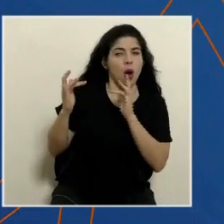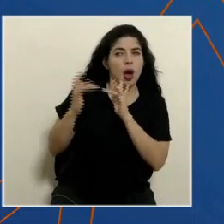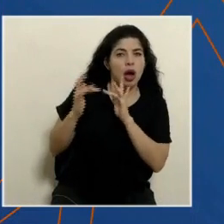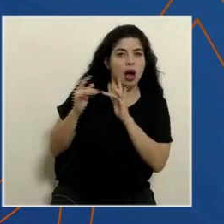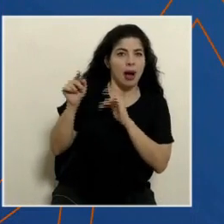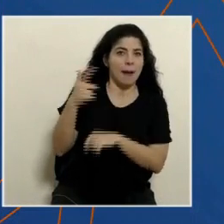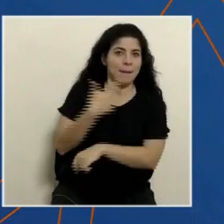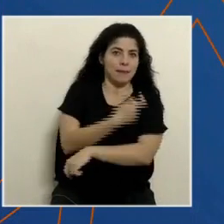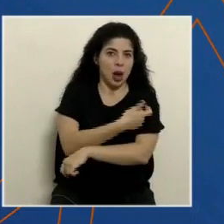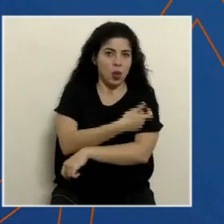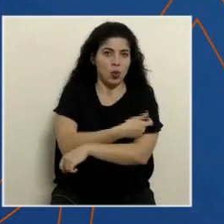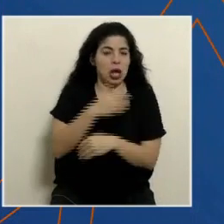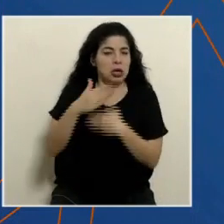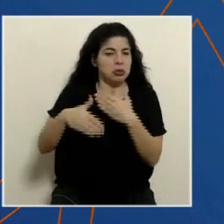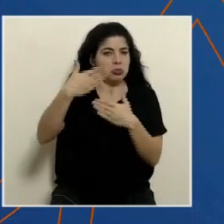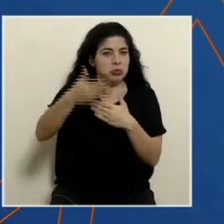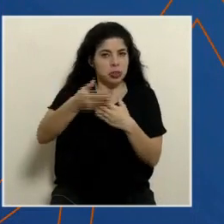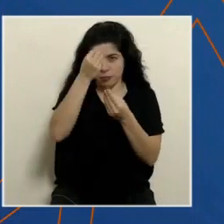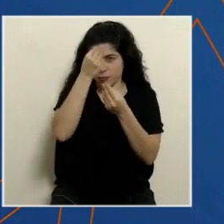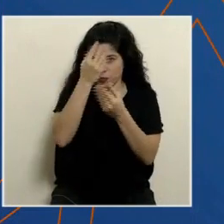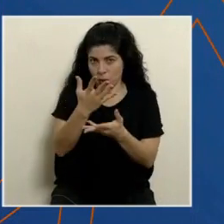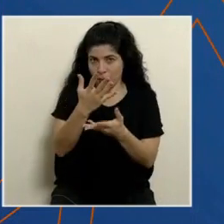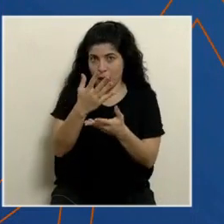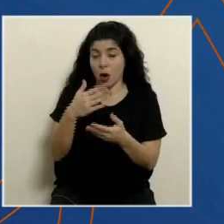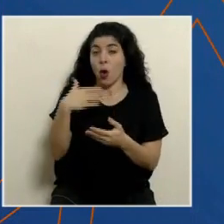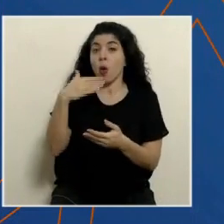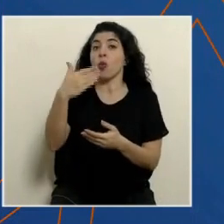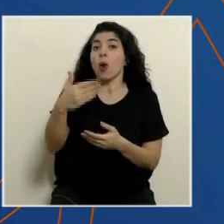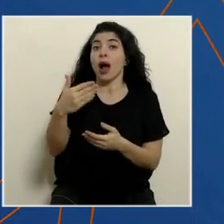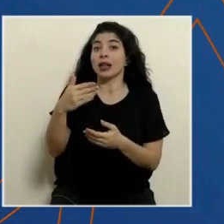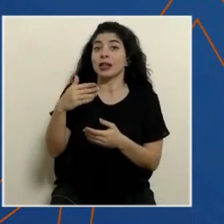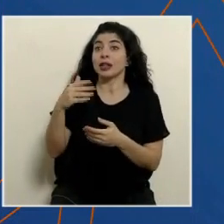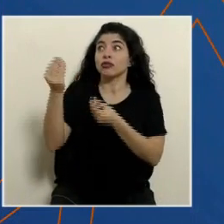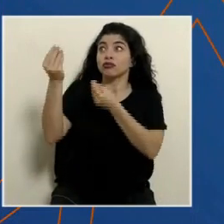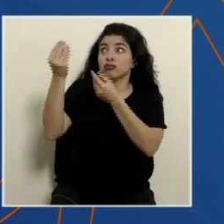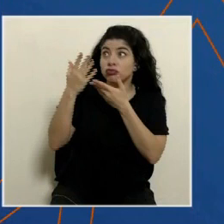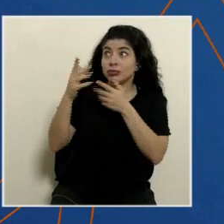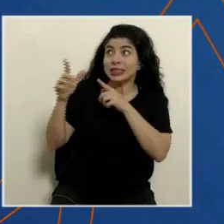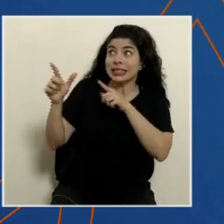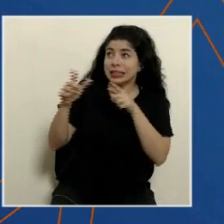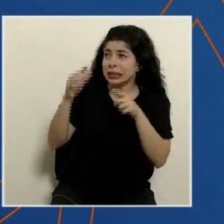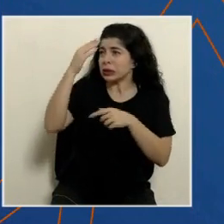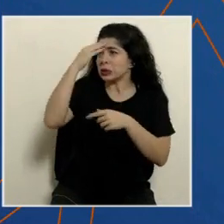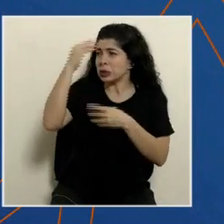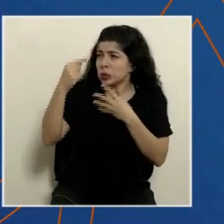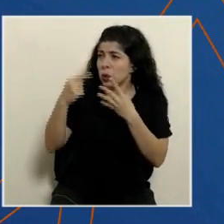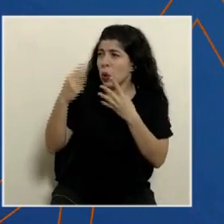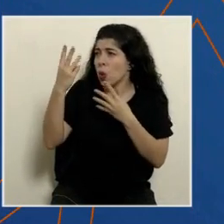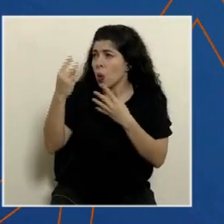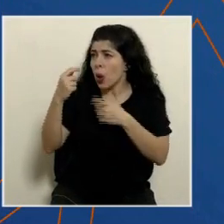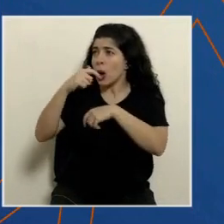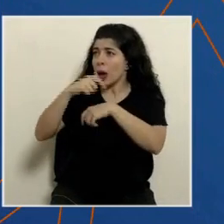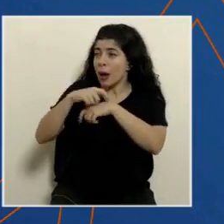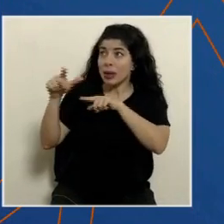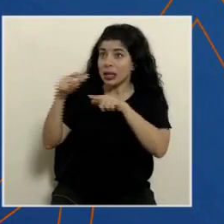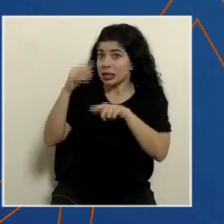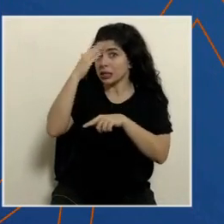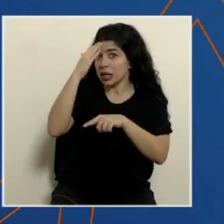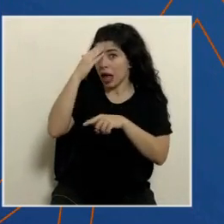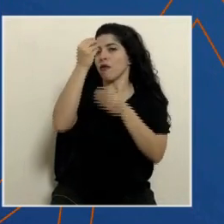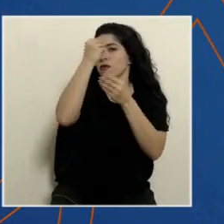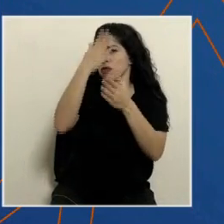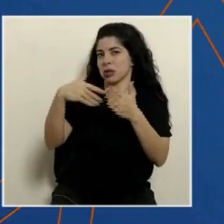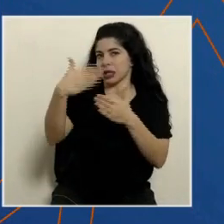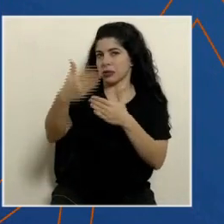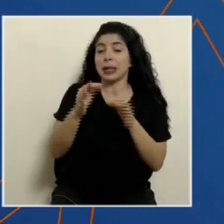vacuna. Eso lo estaremos informando tan pronto tengamos la certeza de cantidades y tiempo. Es una cosa